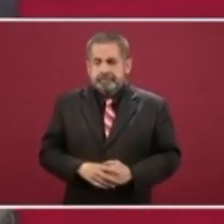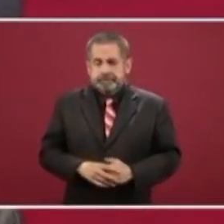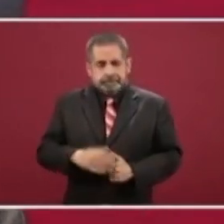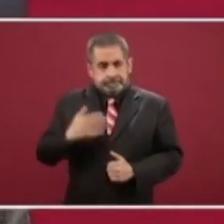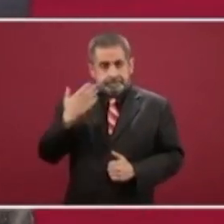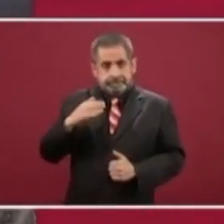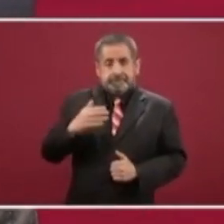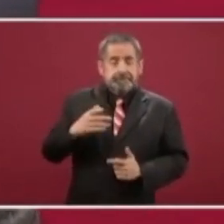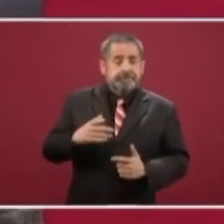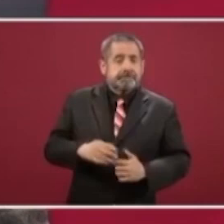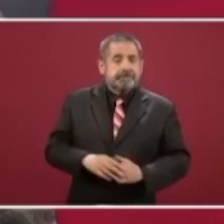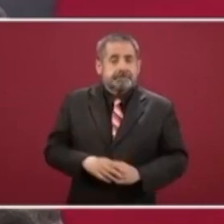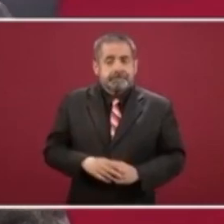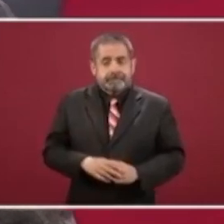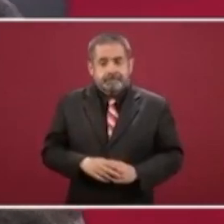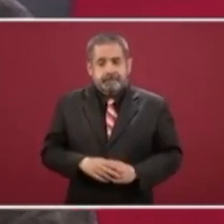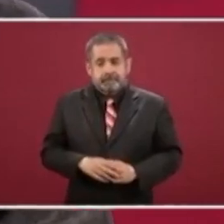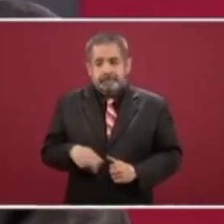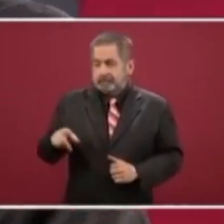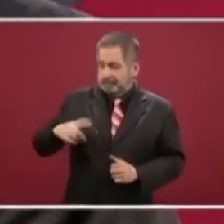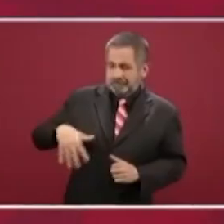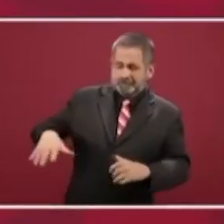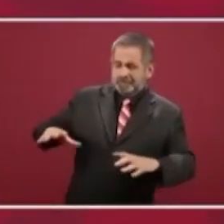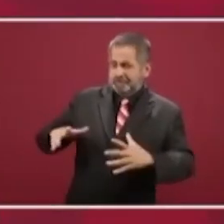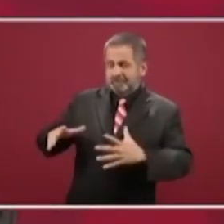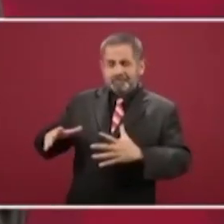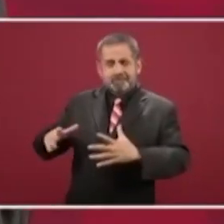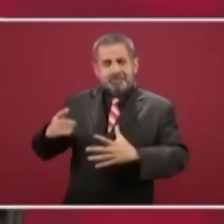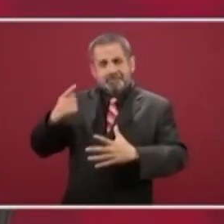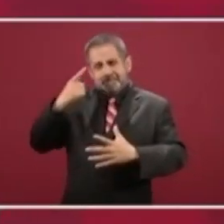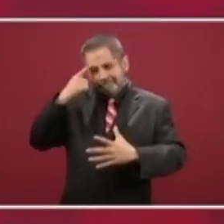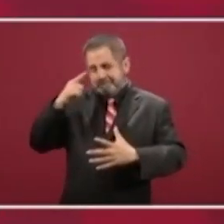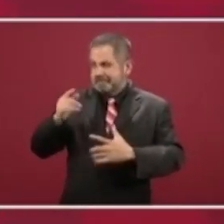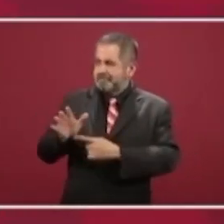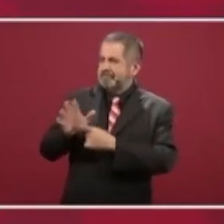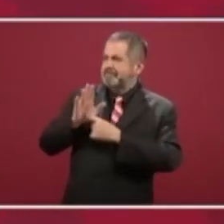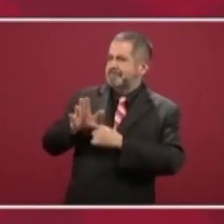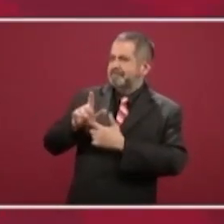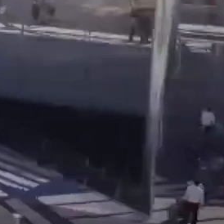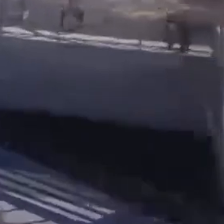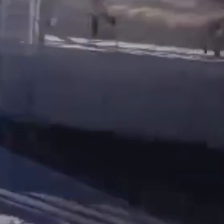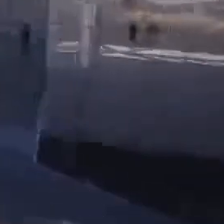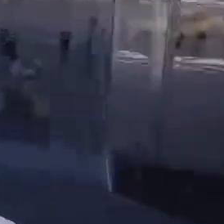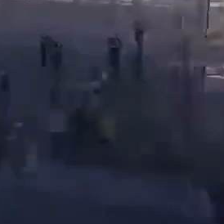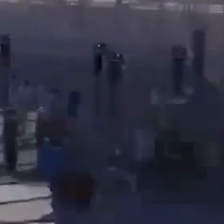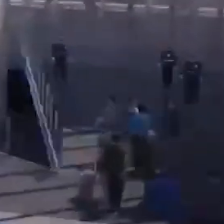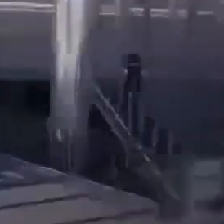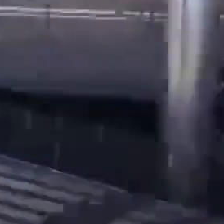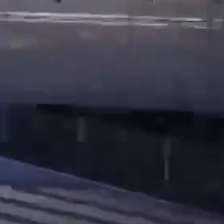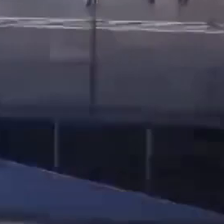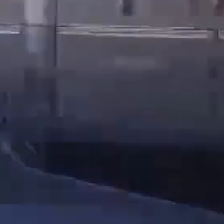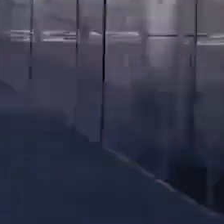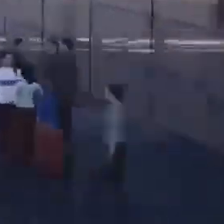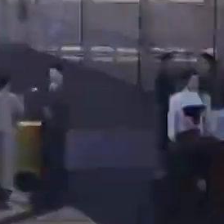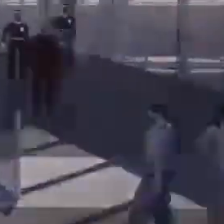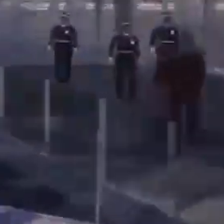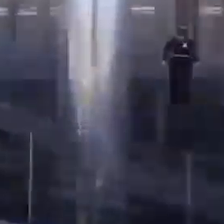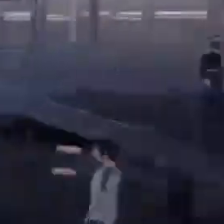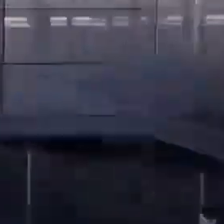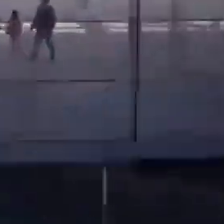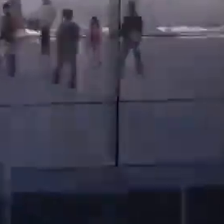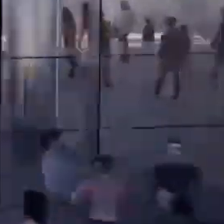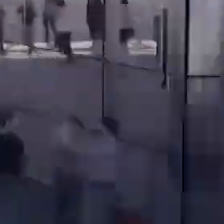ser un monumento a la corrupción. De continuar el avance como hasta